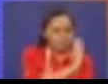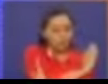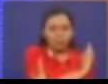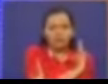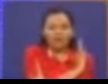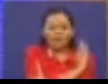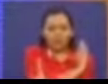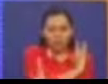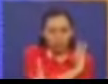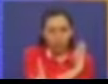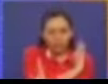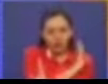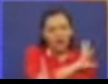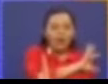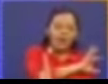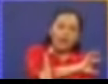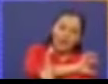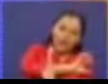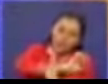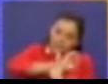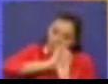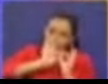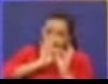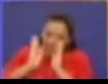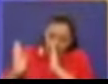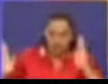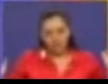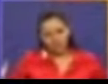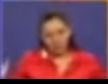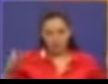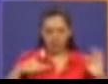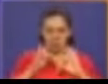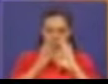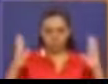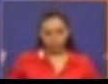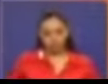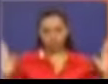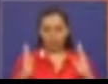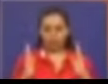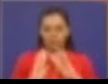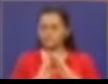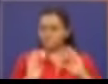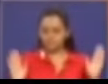los 40 años anteriores. Prohibido olvidar, compatriotas. Luego tuvimos, pues,